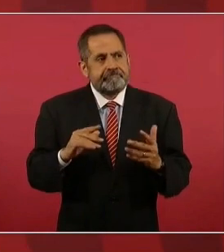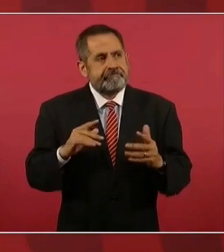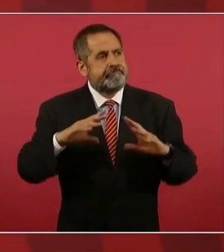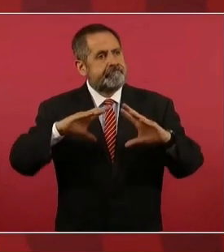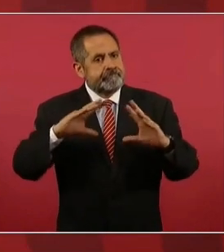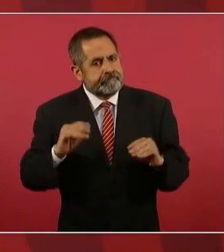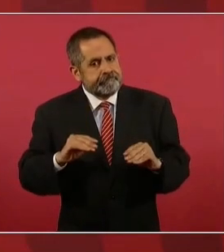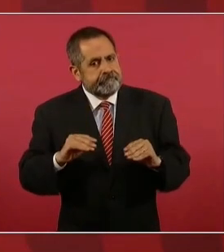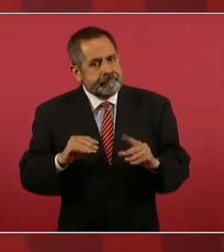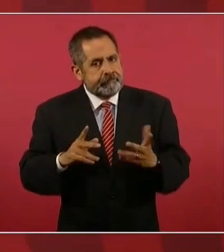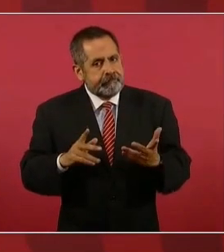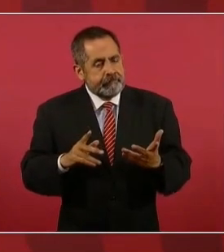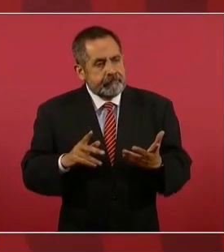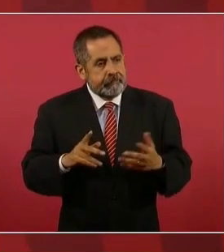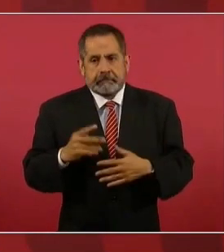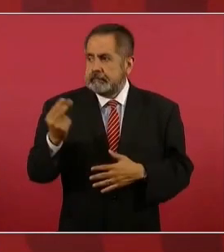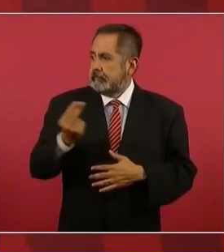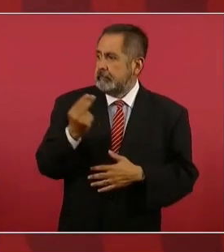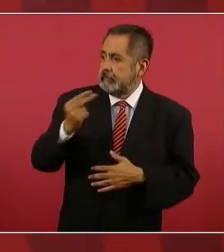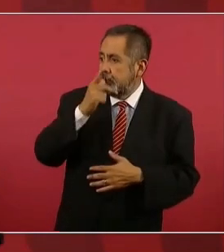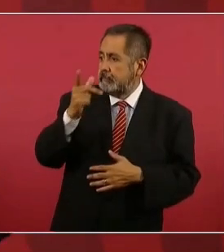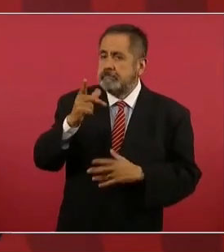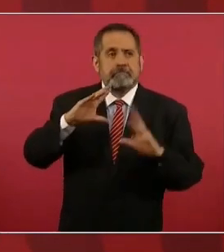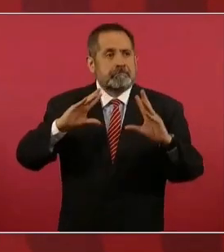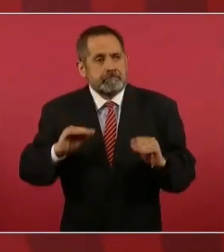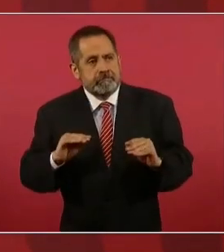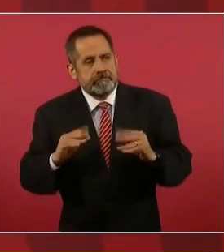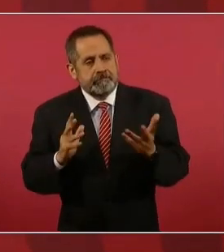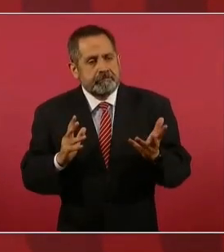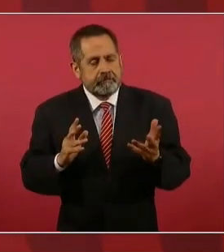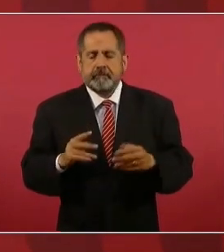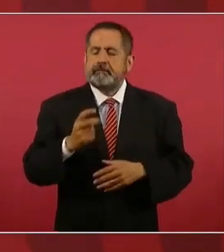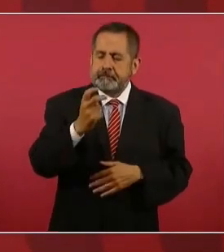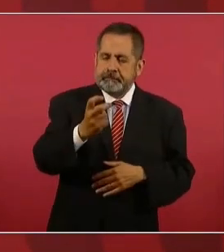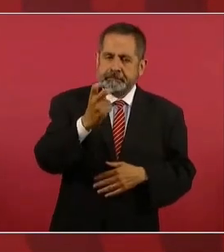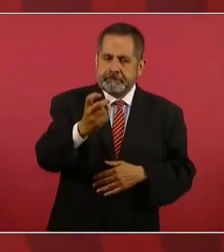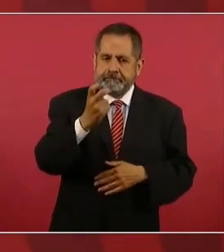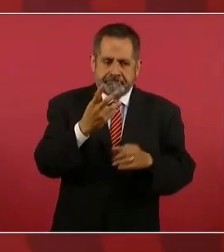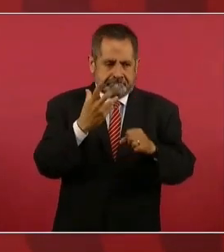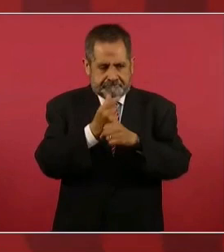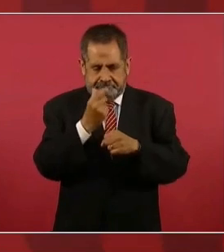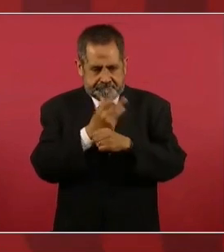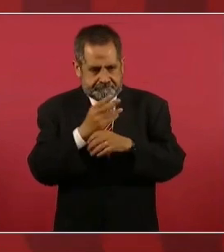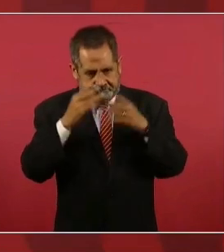en tiempo de mayor demanda. Todo eso lo estamos